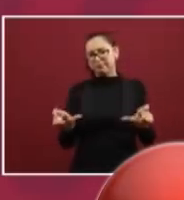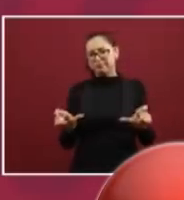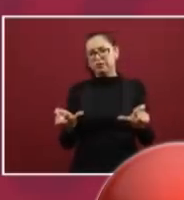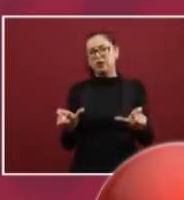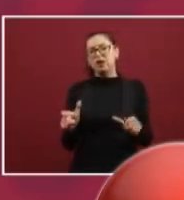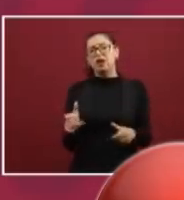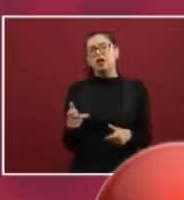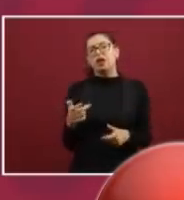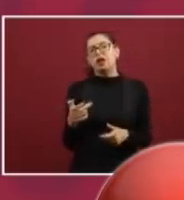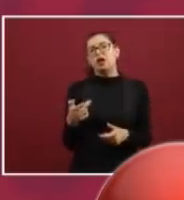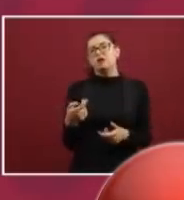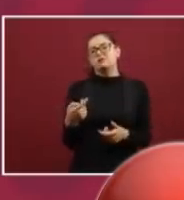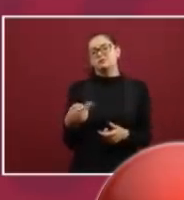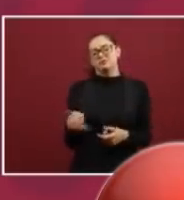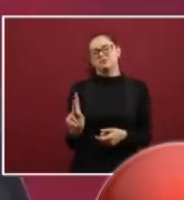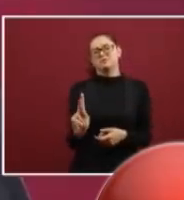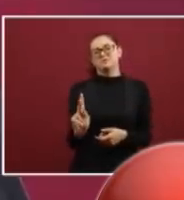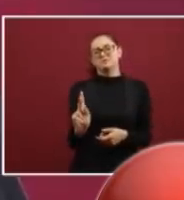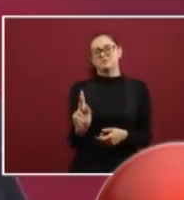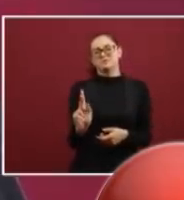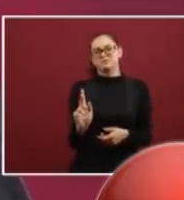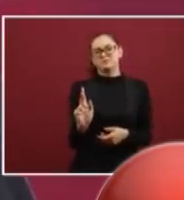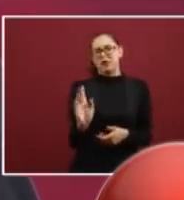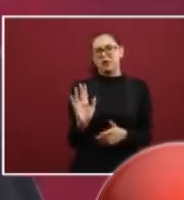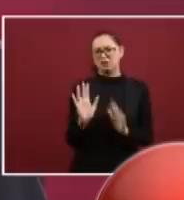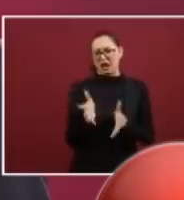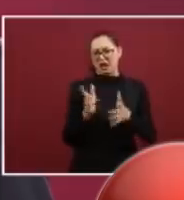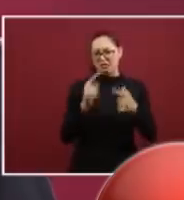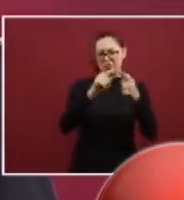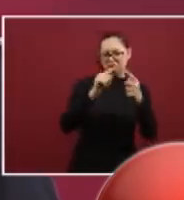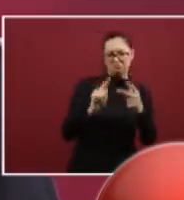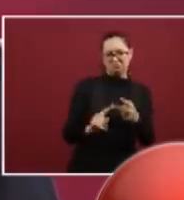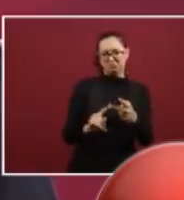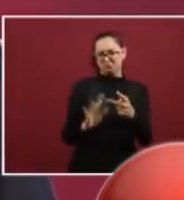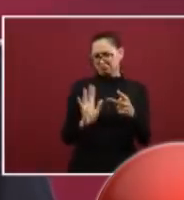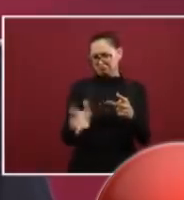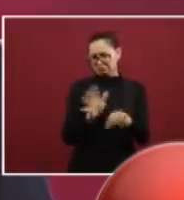Pero no nos vamos a quedar solo en eso.